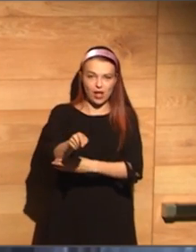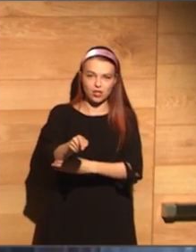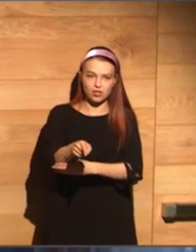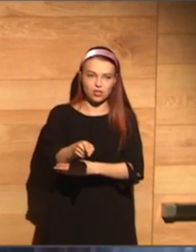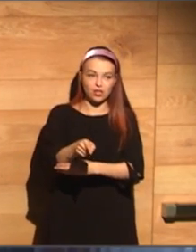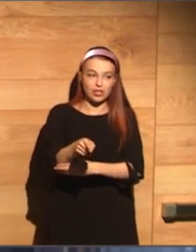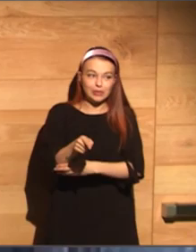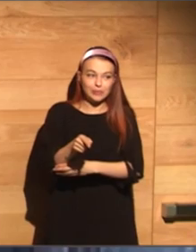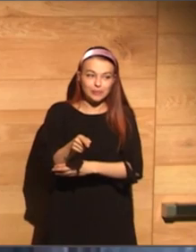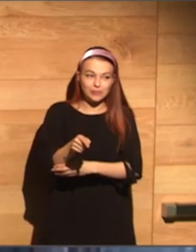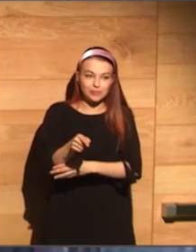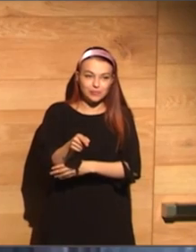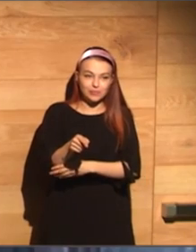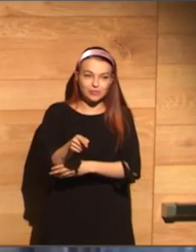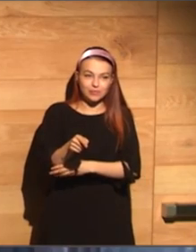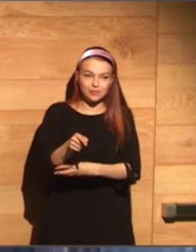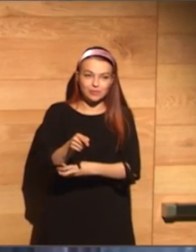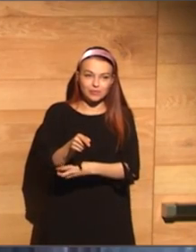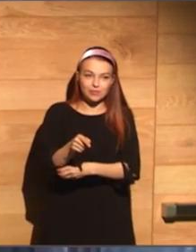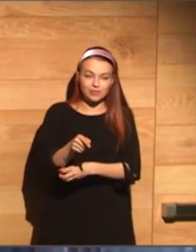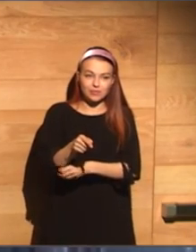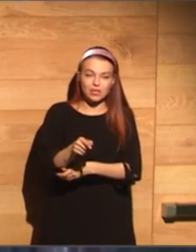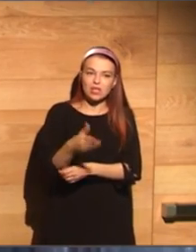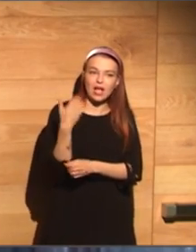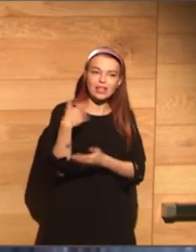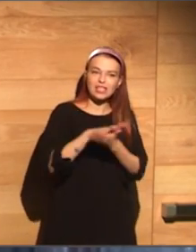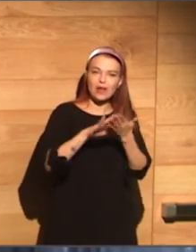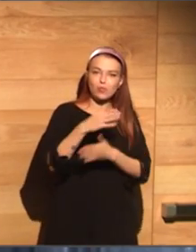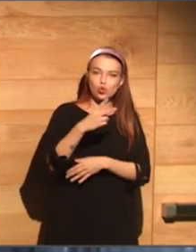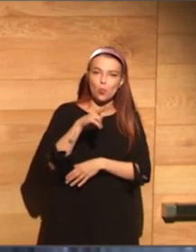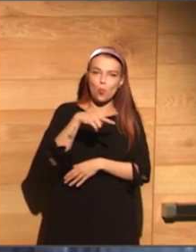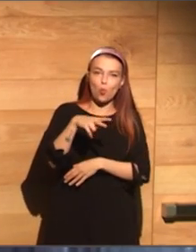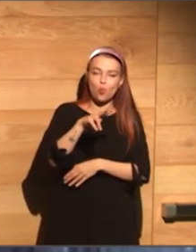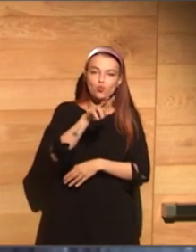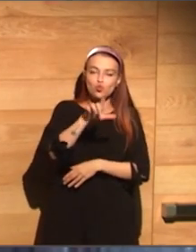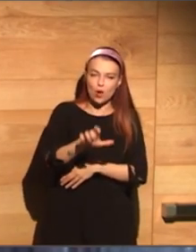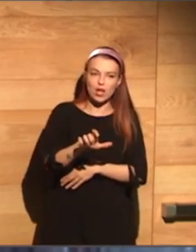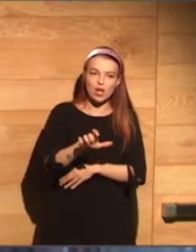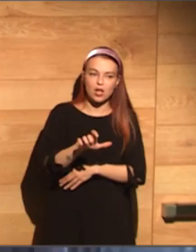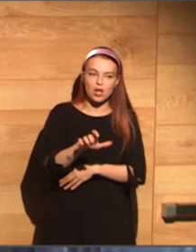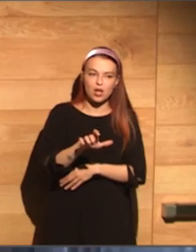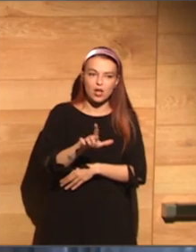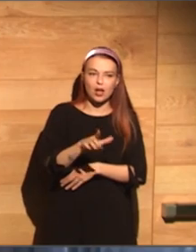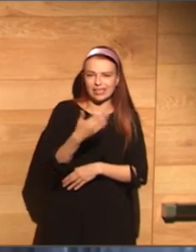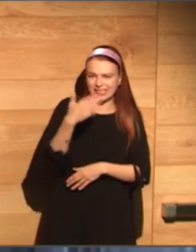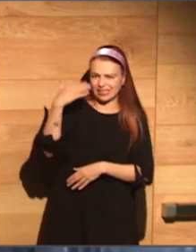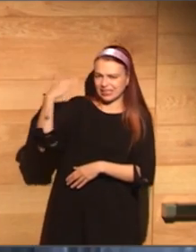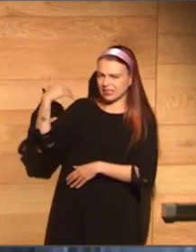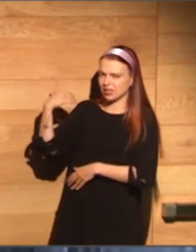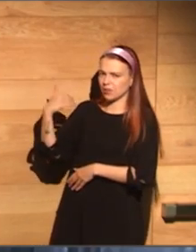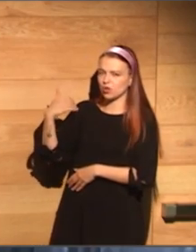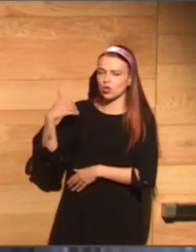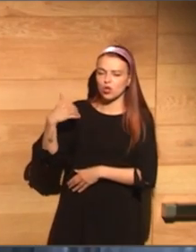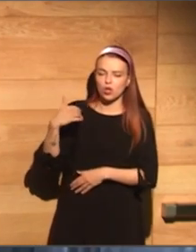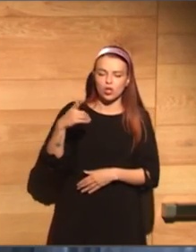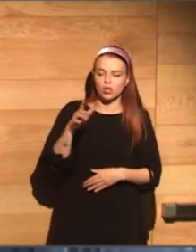Buñuel. Uy, madre mía, me voy a unos cuantos programas atrás. A lo de mejor Berlanga. Tenemos que empezar Berlanga otra vez. Hablabais antes de la trascendencia de Berlanga.